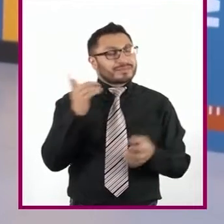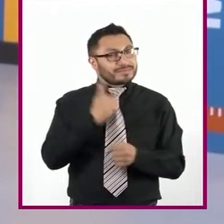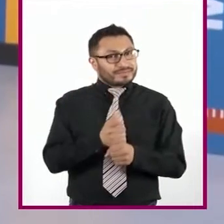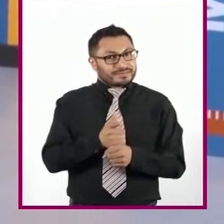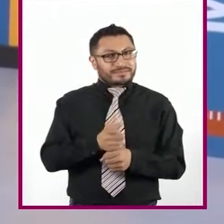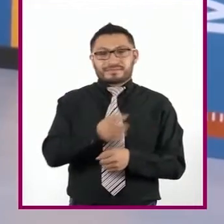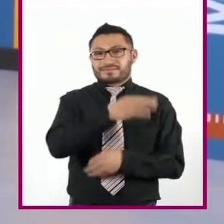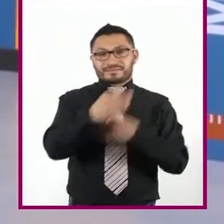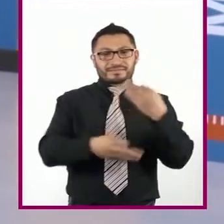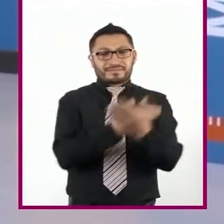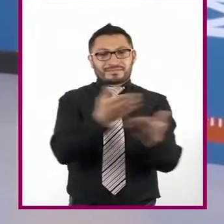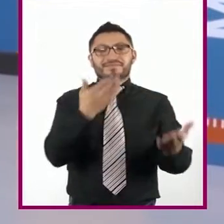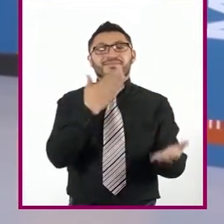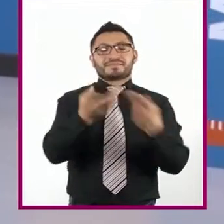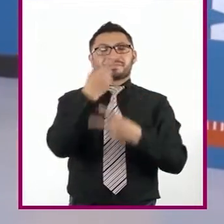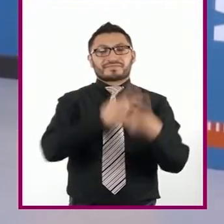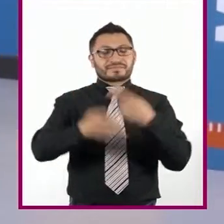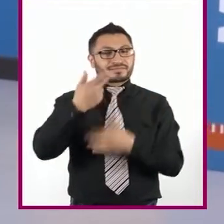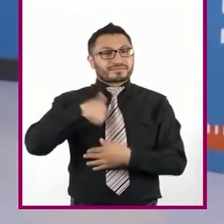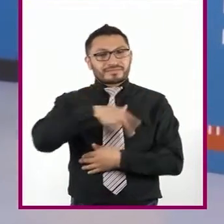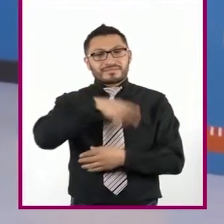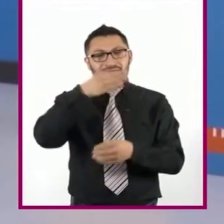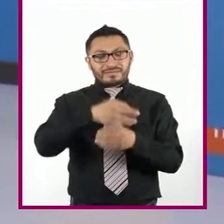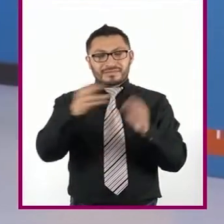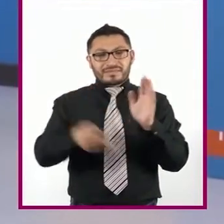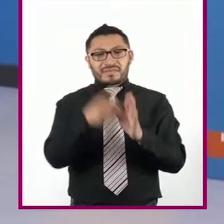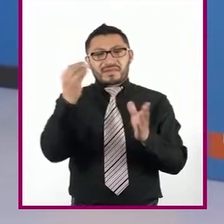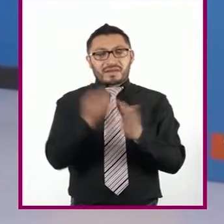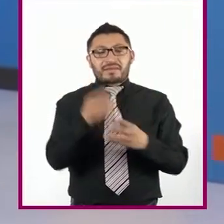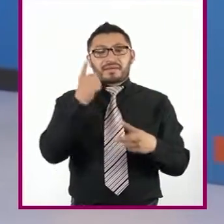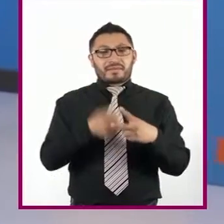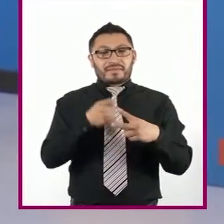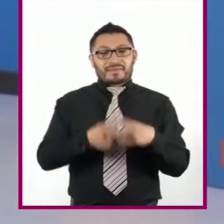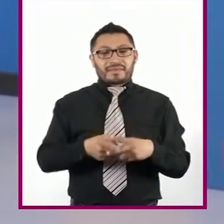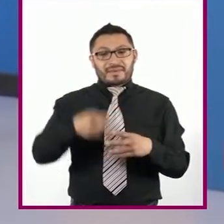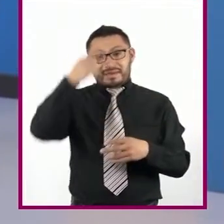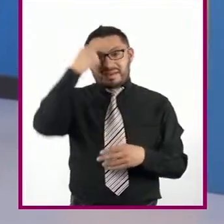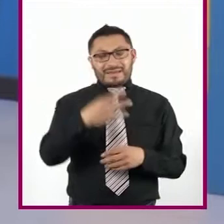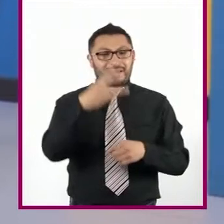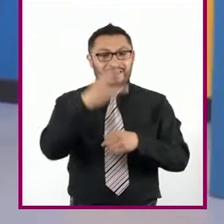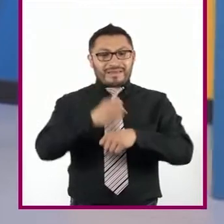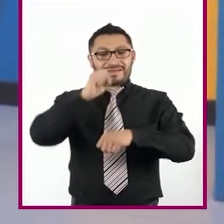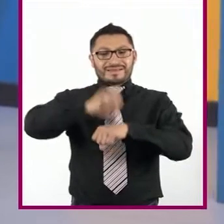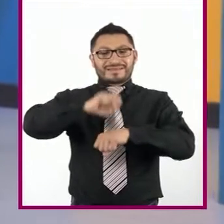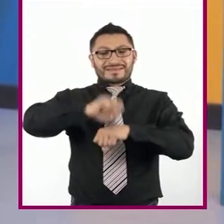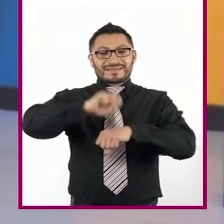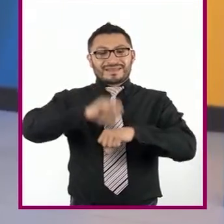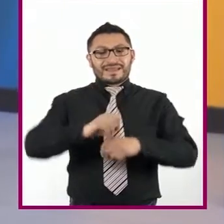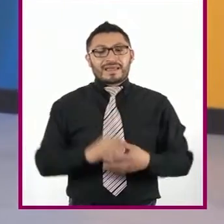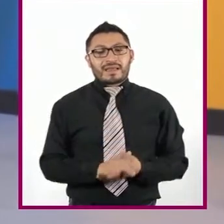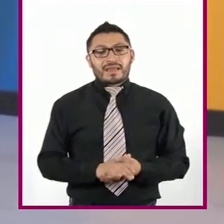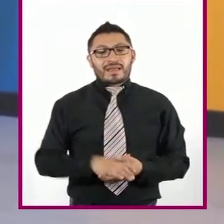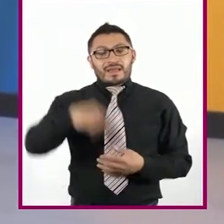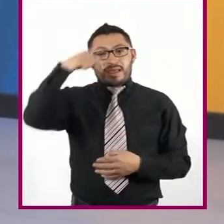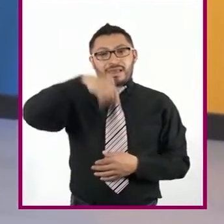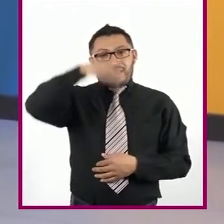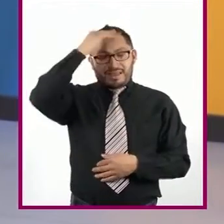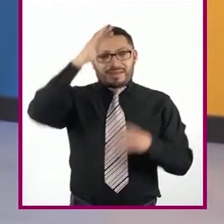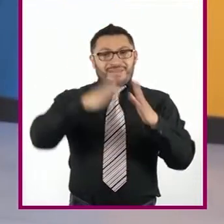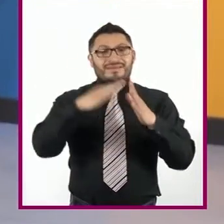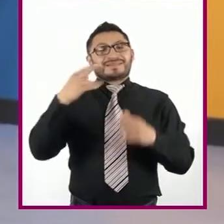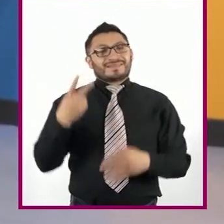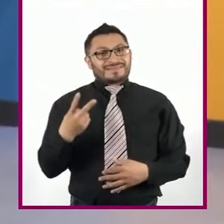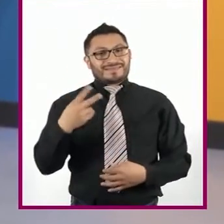Sean bienvenidas y bienvenidos. Nos encontramos en otra sesión de matemáticas para tercer grado de secundaria en Aprende en Casa